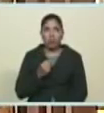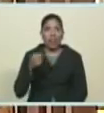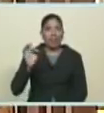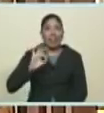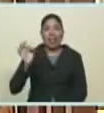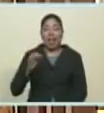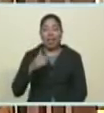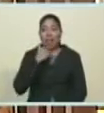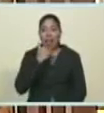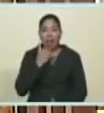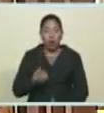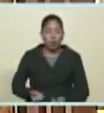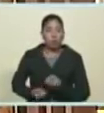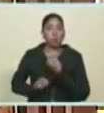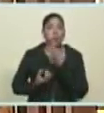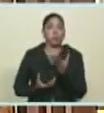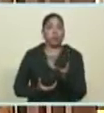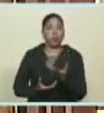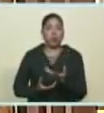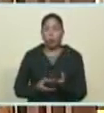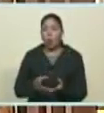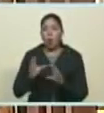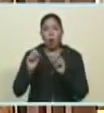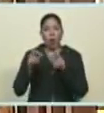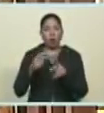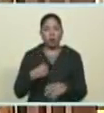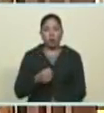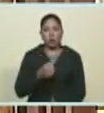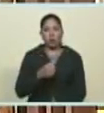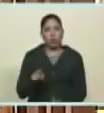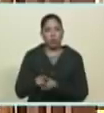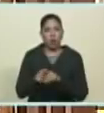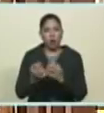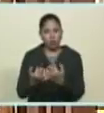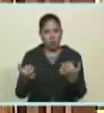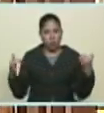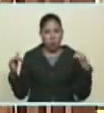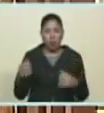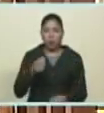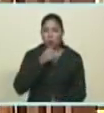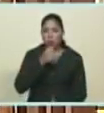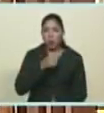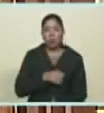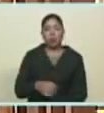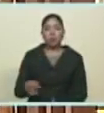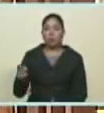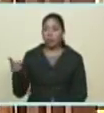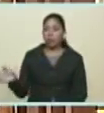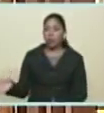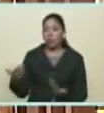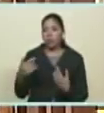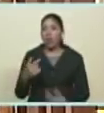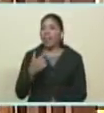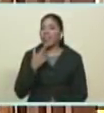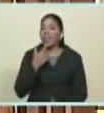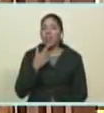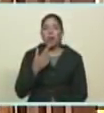declarar para aceptar con honor los resultados. Y salió a Ramos Alú y le dijeron, di que fue